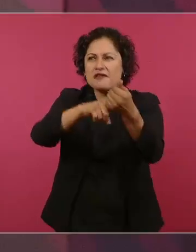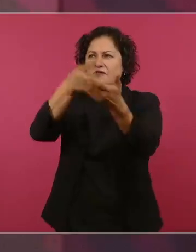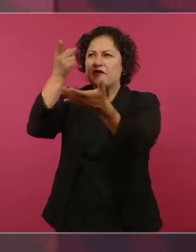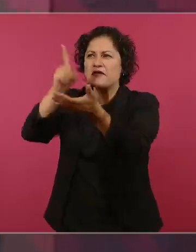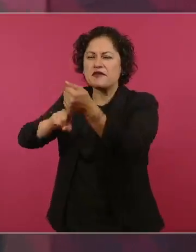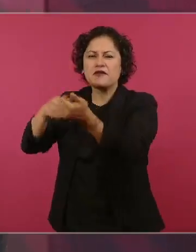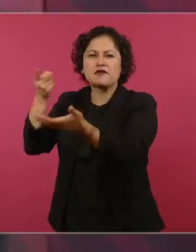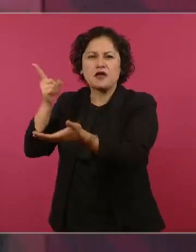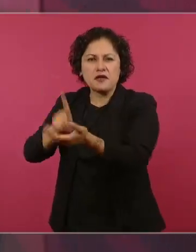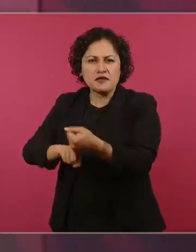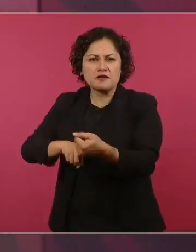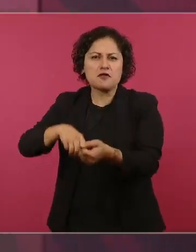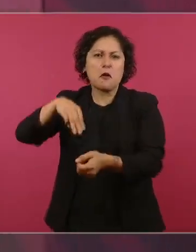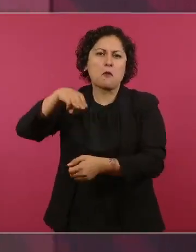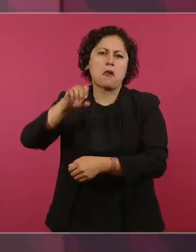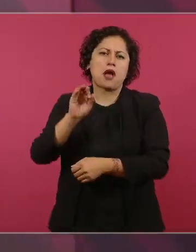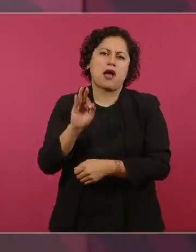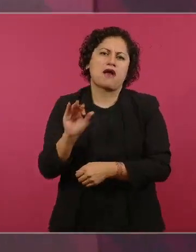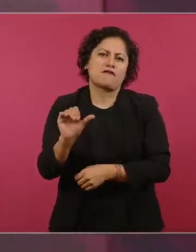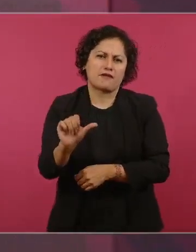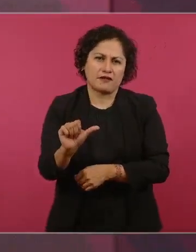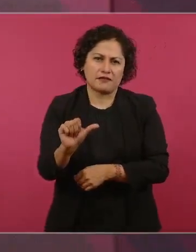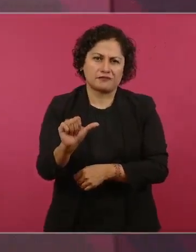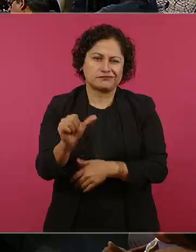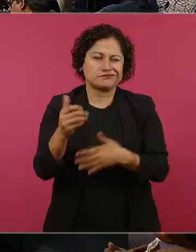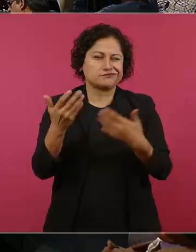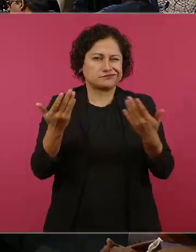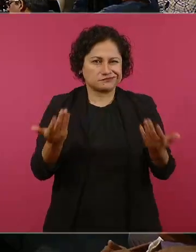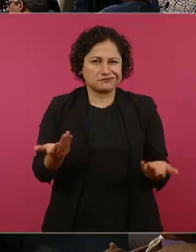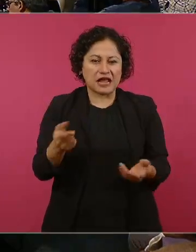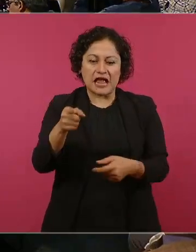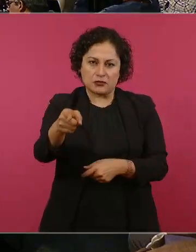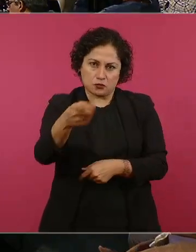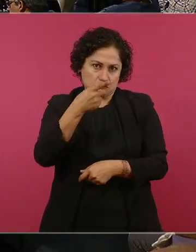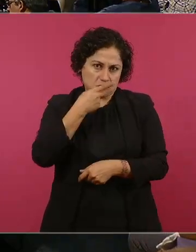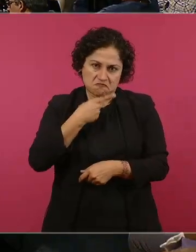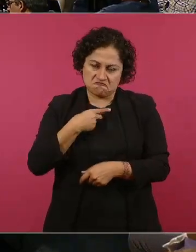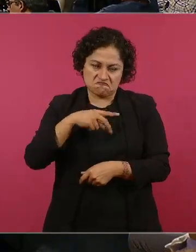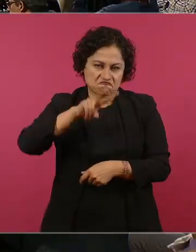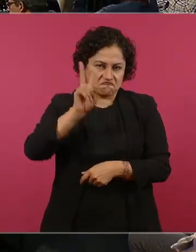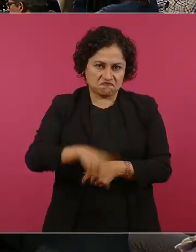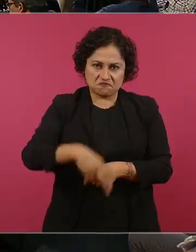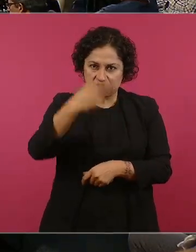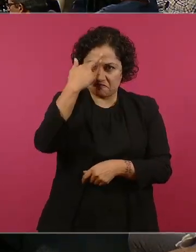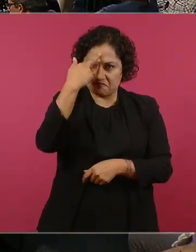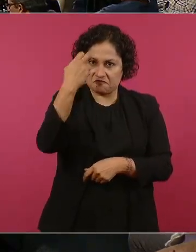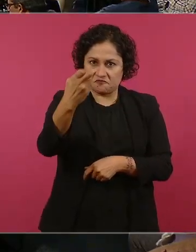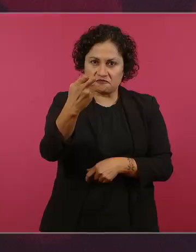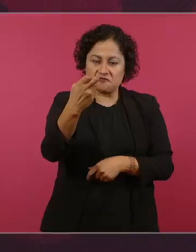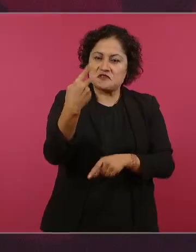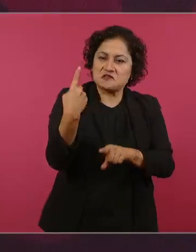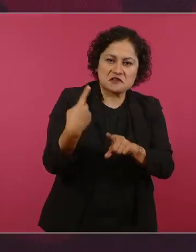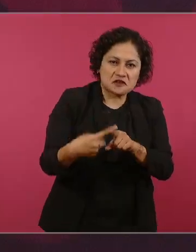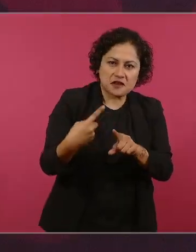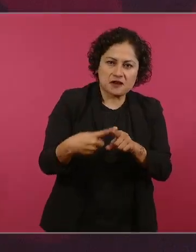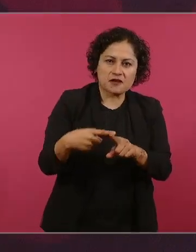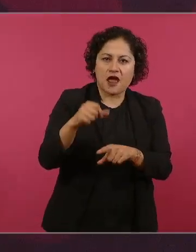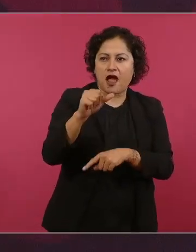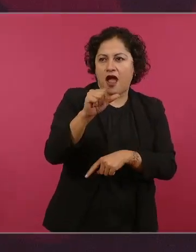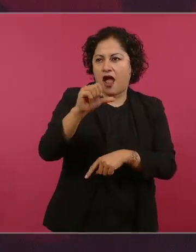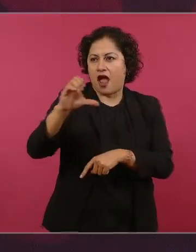relacionados, como tú dices, con las organizaciones supuestamente no gubernamentales, Claudíquez